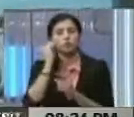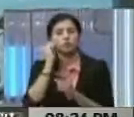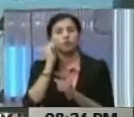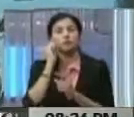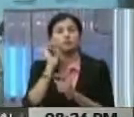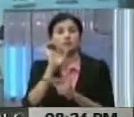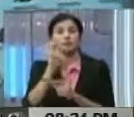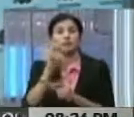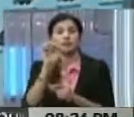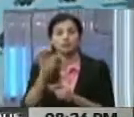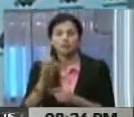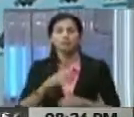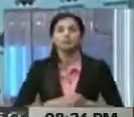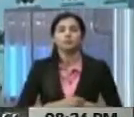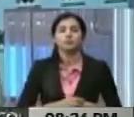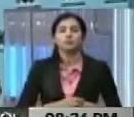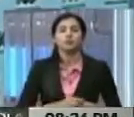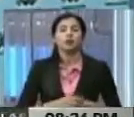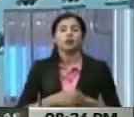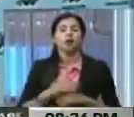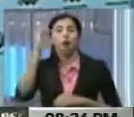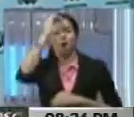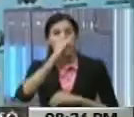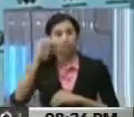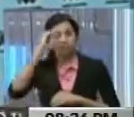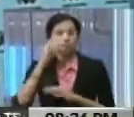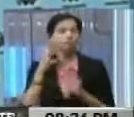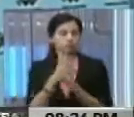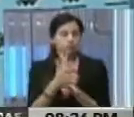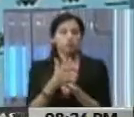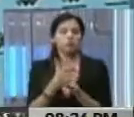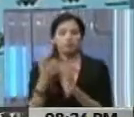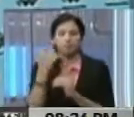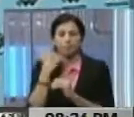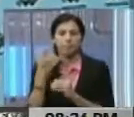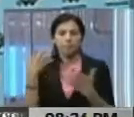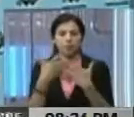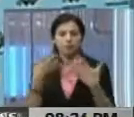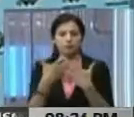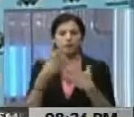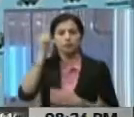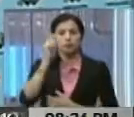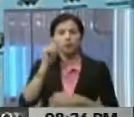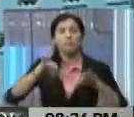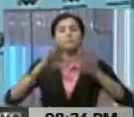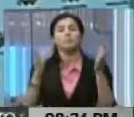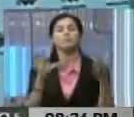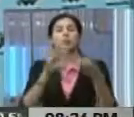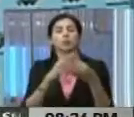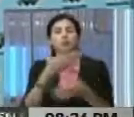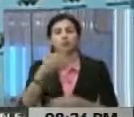del Consejo Nacional Electoral, quienes fijaban postura ante estas acciones violentas por parte de diputados de la Mesa de la Unidad